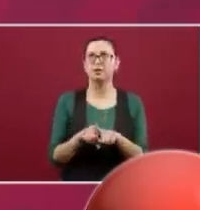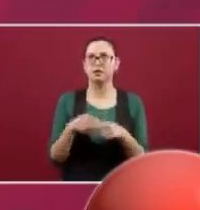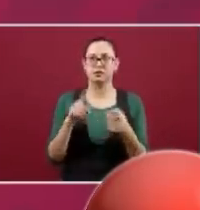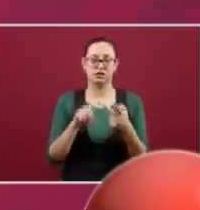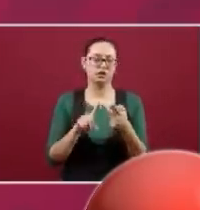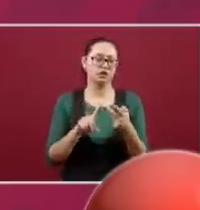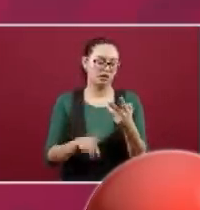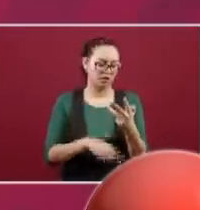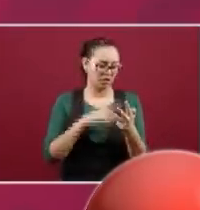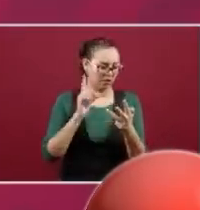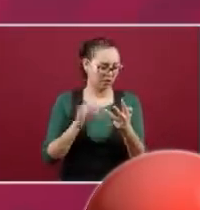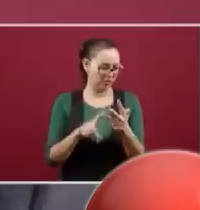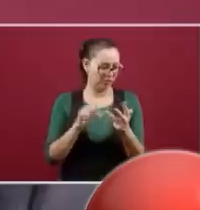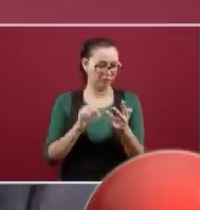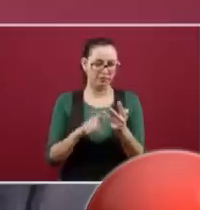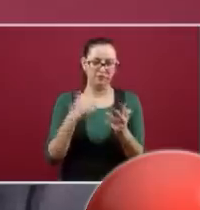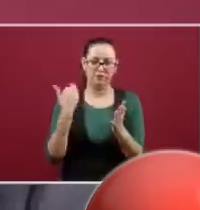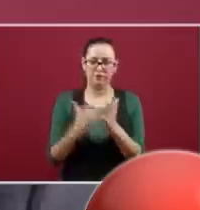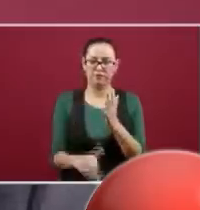falta